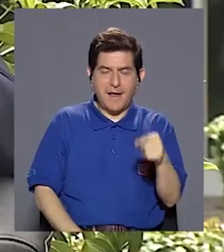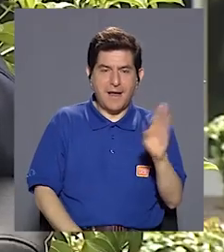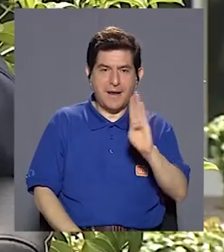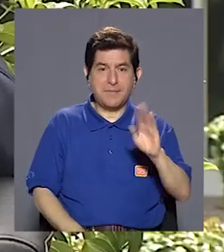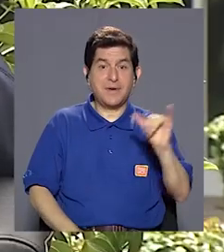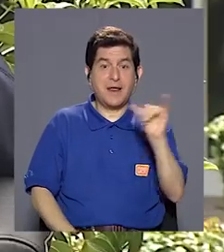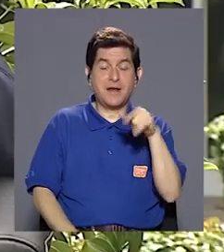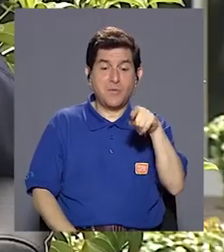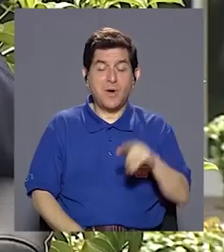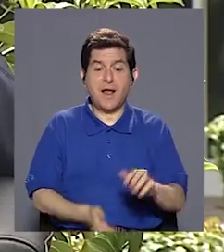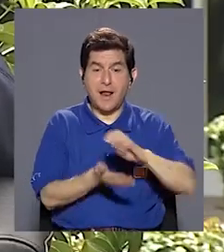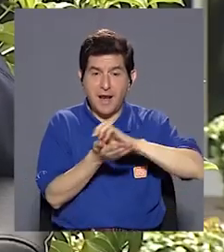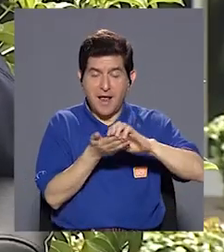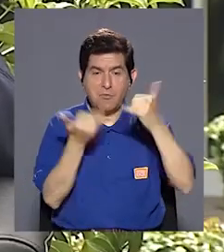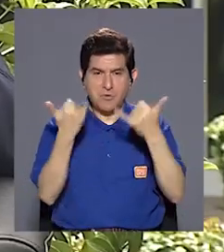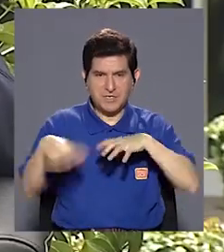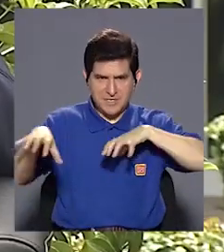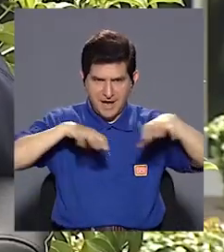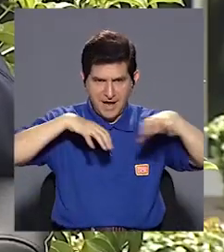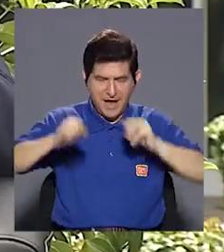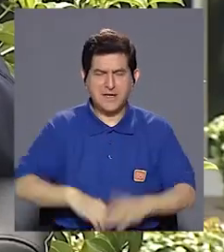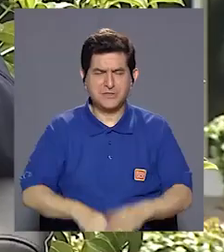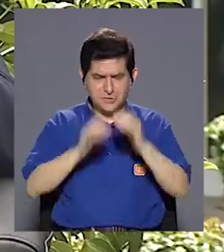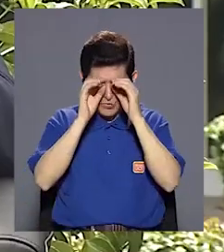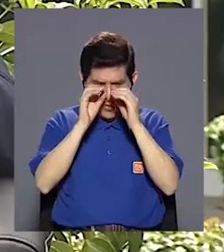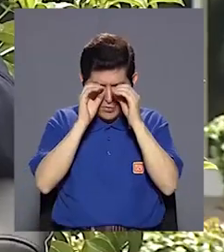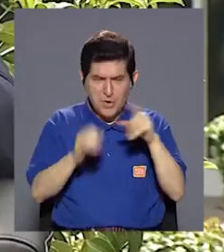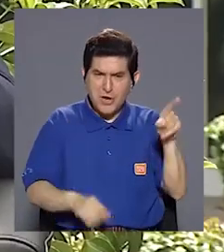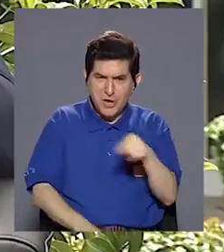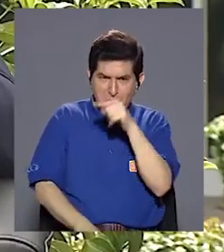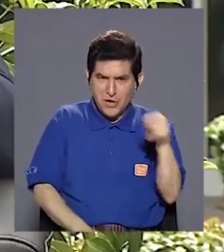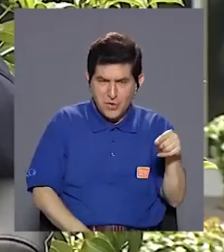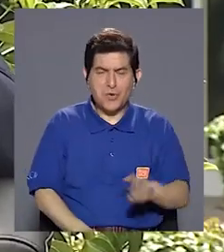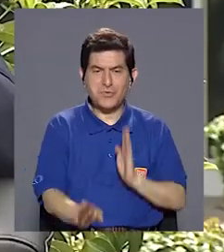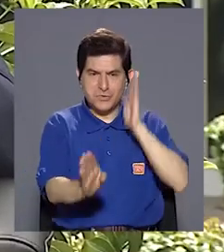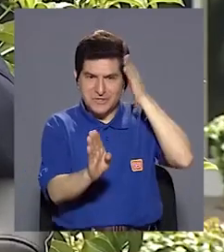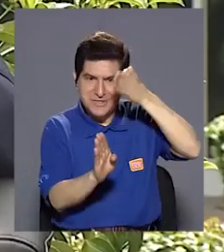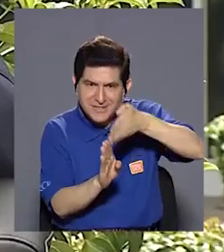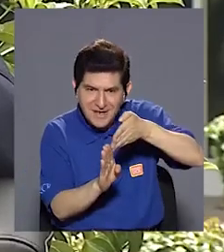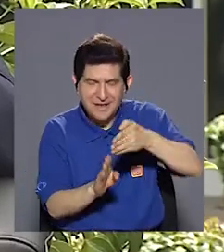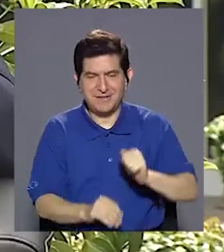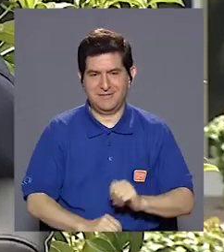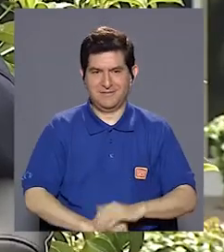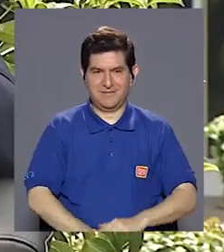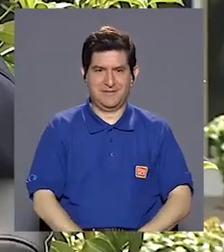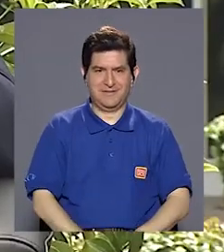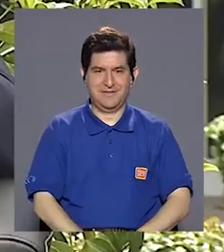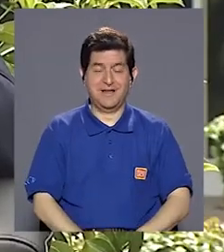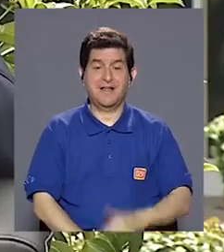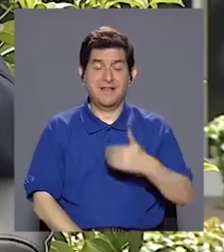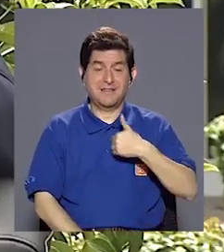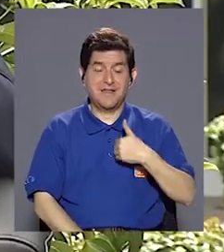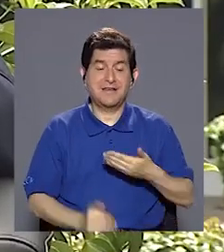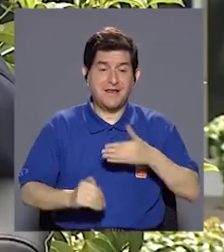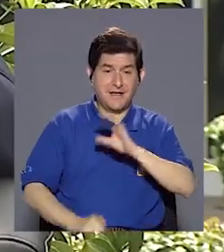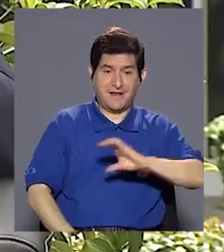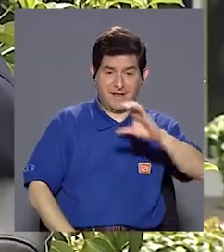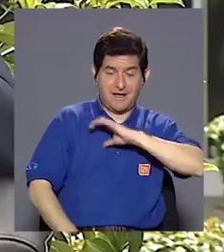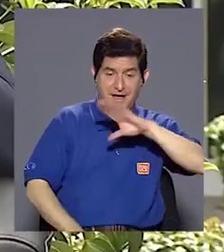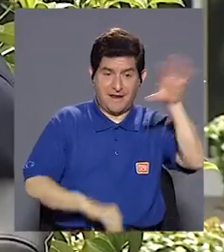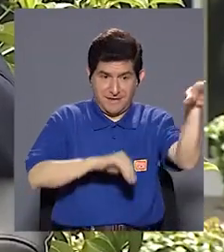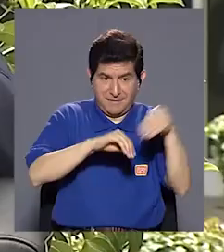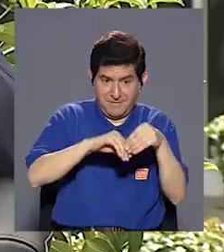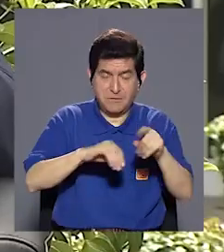bacterias, esos jabones que ya tienen una acción microbicida van a matar directamente las bacterias y virus. Entonces tienen un factor